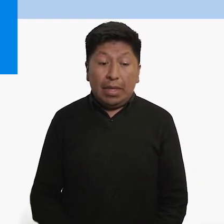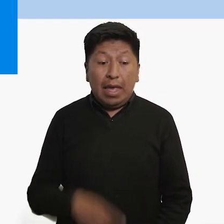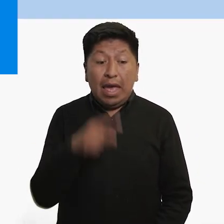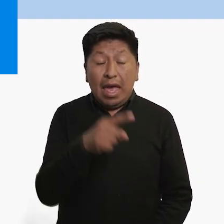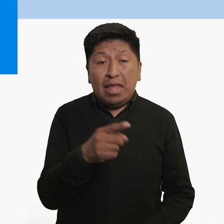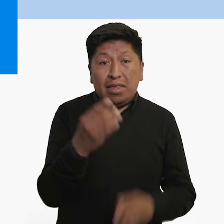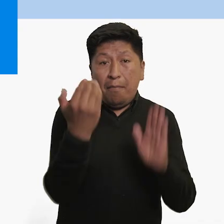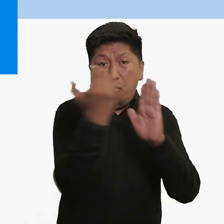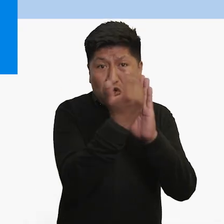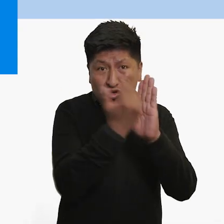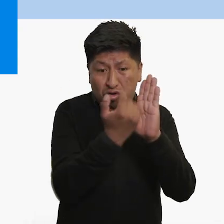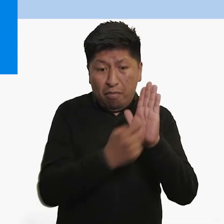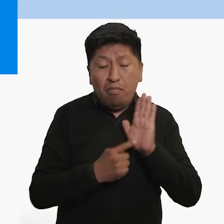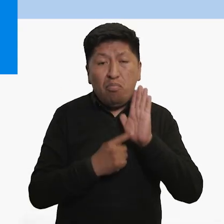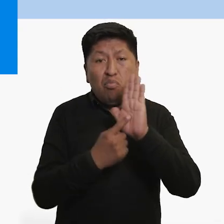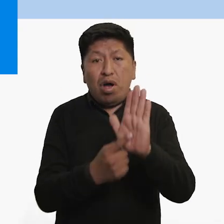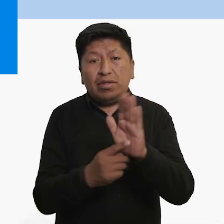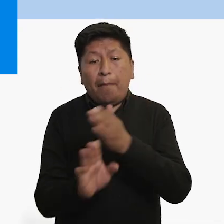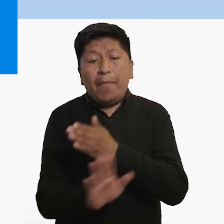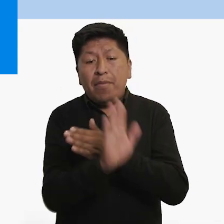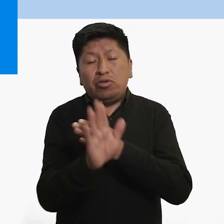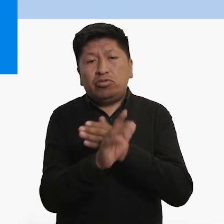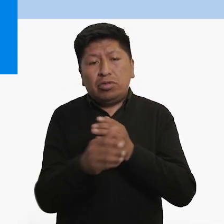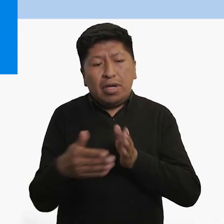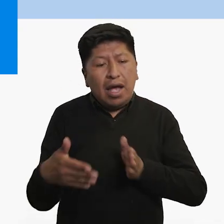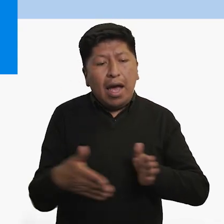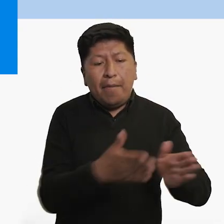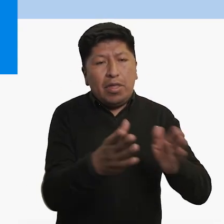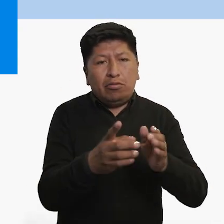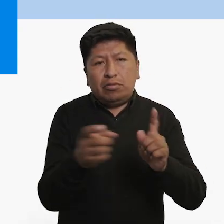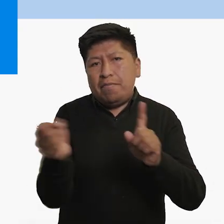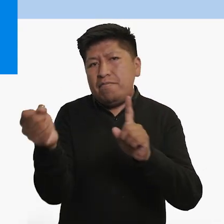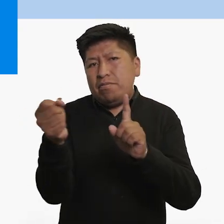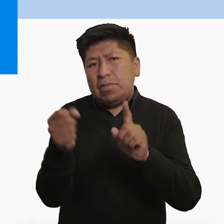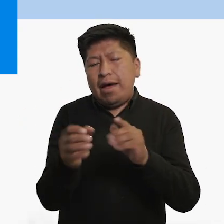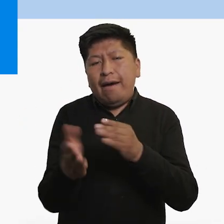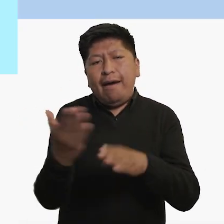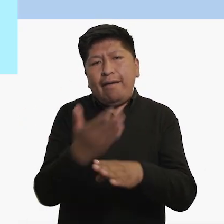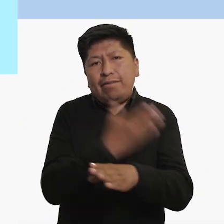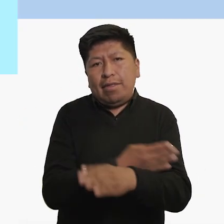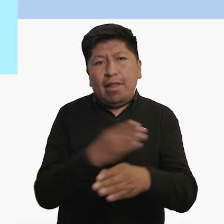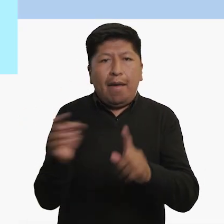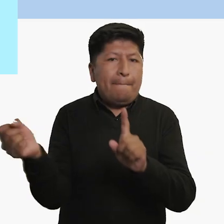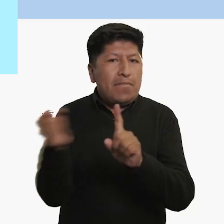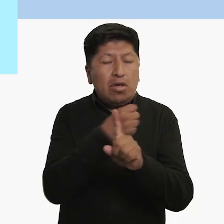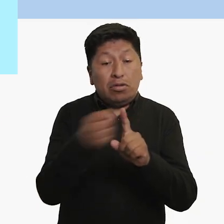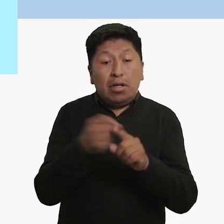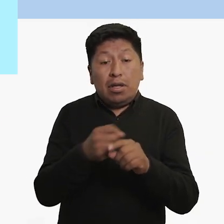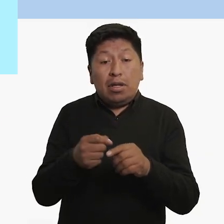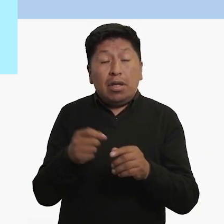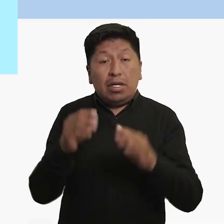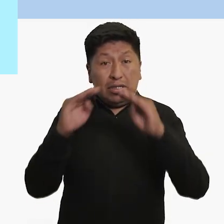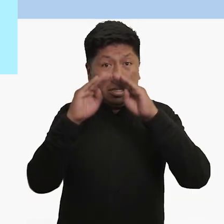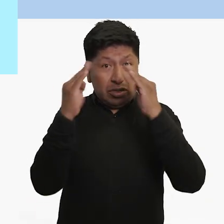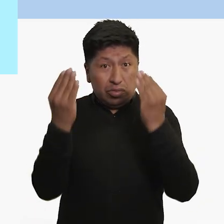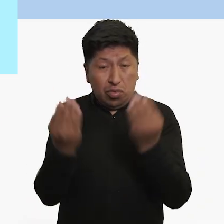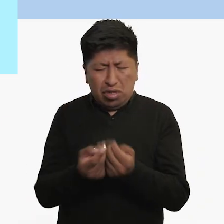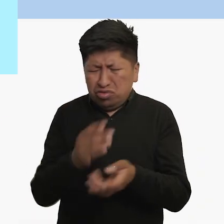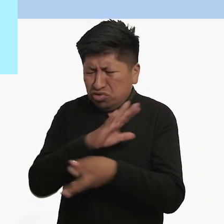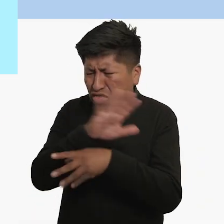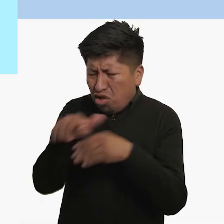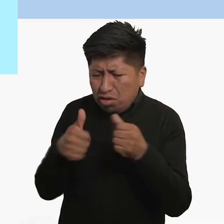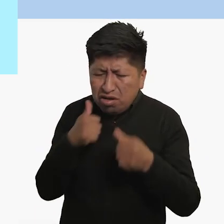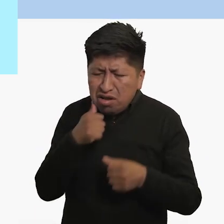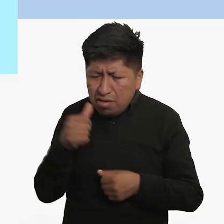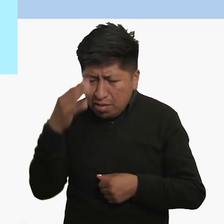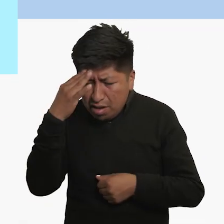Este protocolo establece acciones de prevención y rutas de actuación ante la violencia. En las unidades educativas, todas las